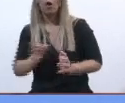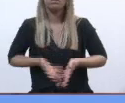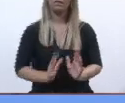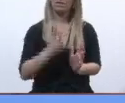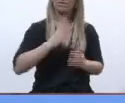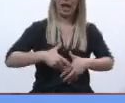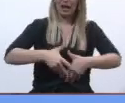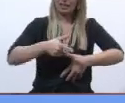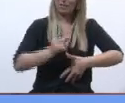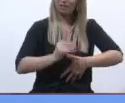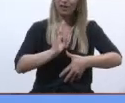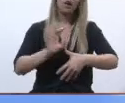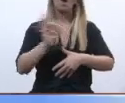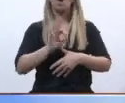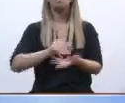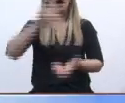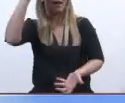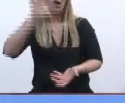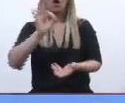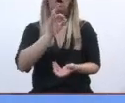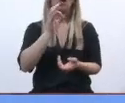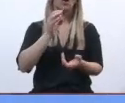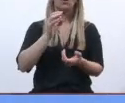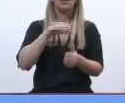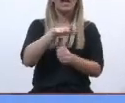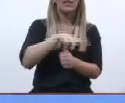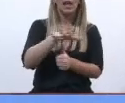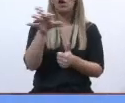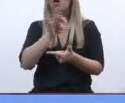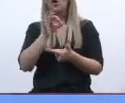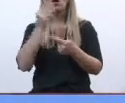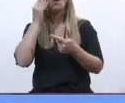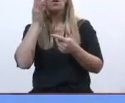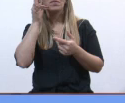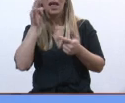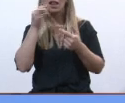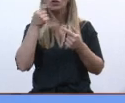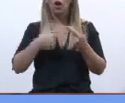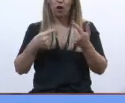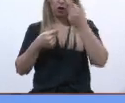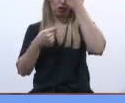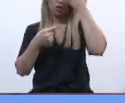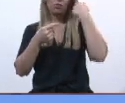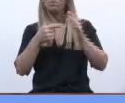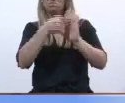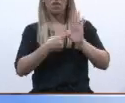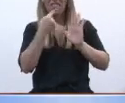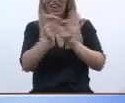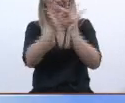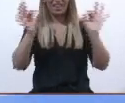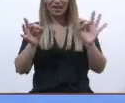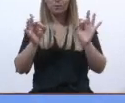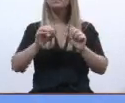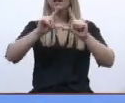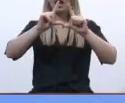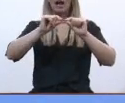es más grande, o si es de un sexo, o si es de un color, no admite ninguno. En el artículo